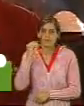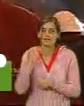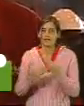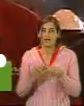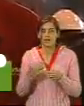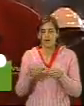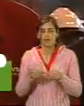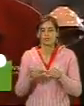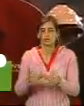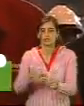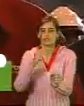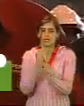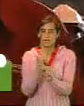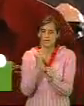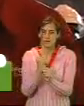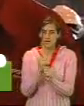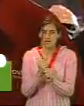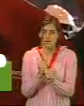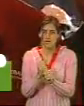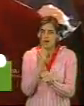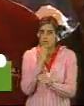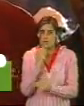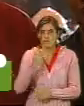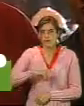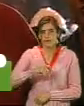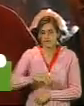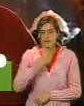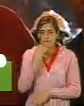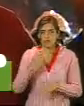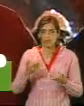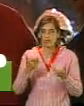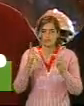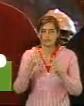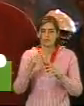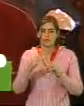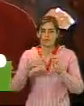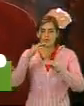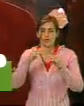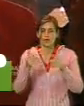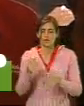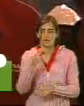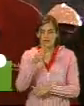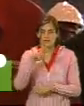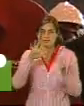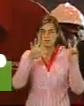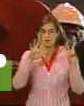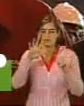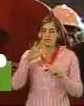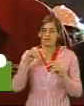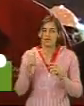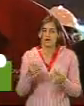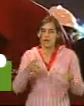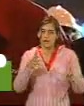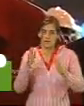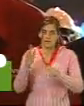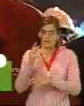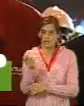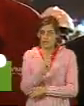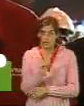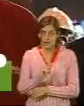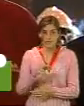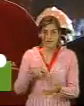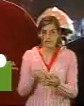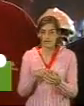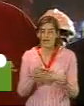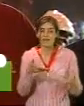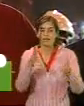ritmos continuos de trabajo, los perfiles que nos van a permitir construir entonces estos 375 edificios al mes. Son